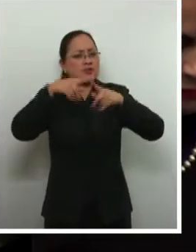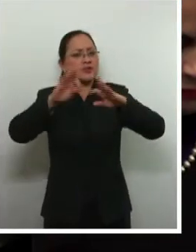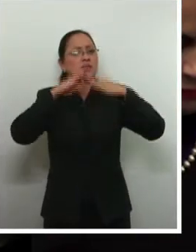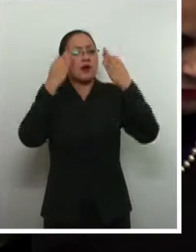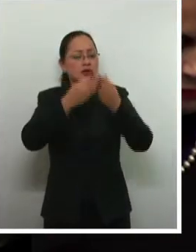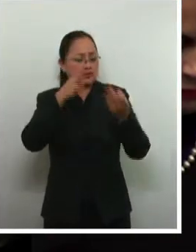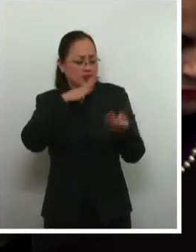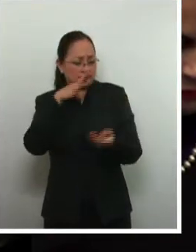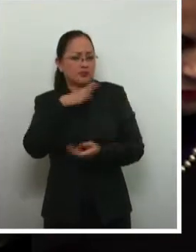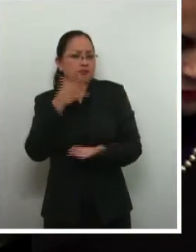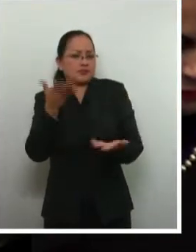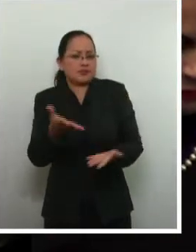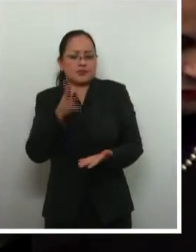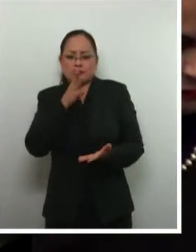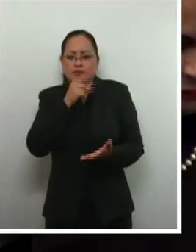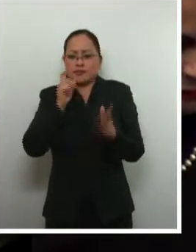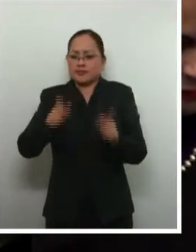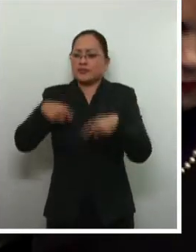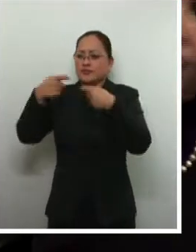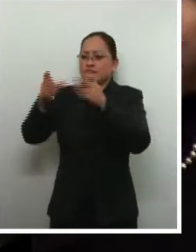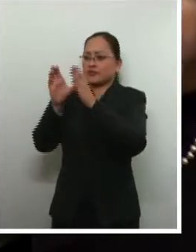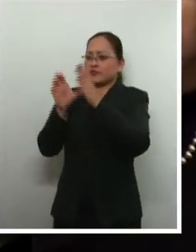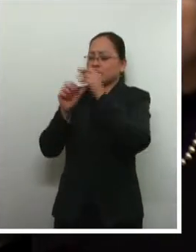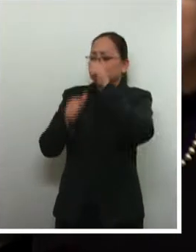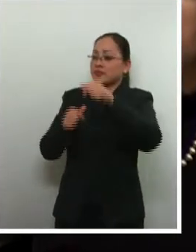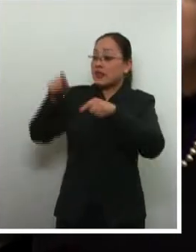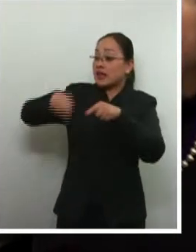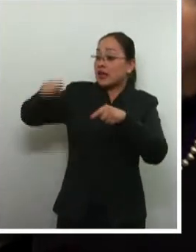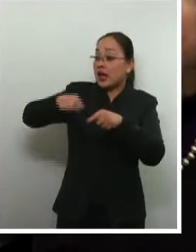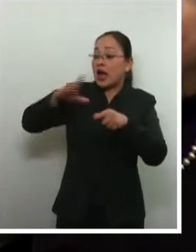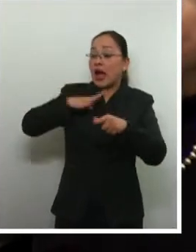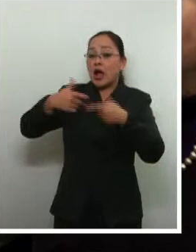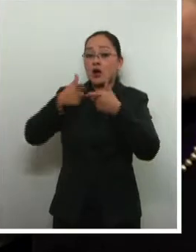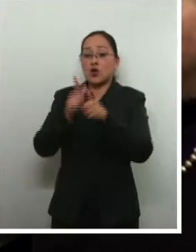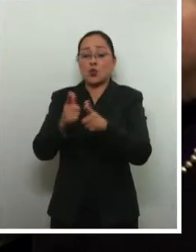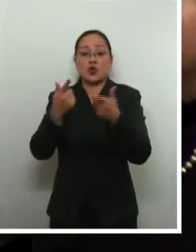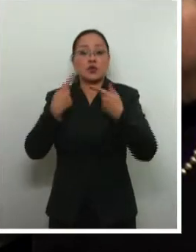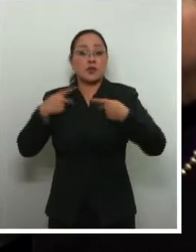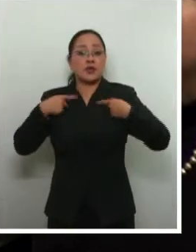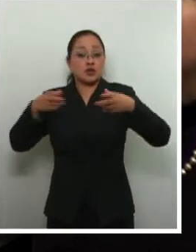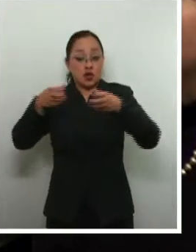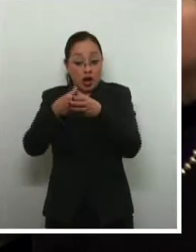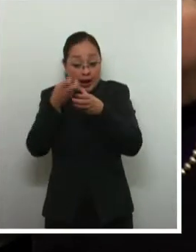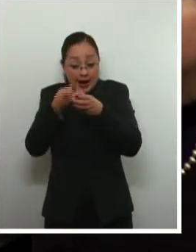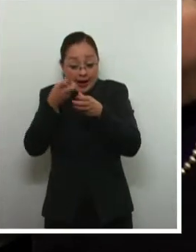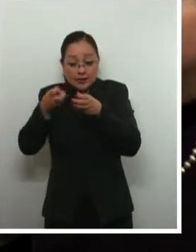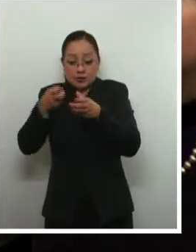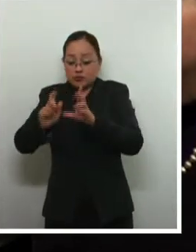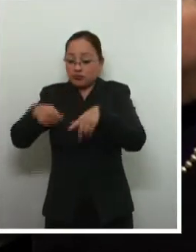no podemos darle facultad constitucional a grupos de ciudadanos con